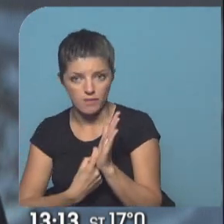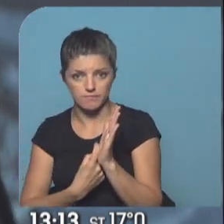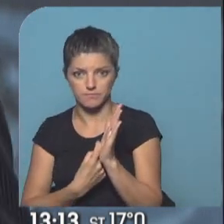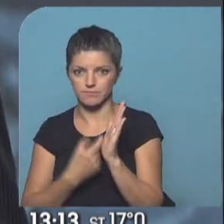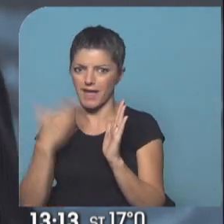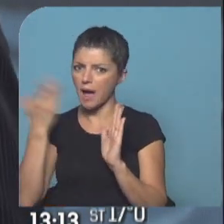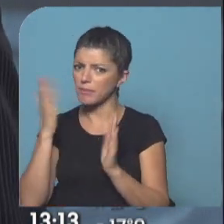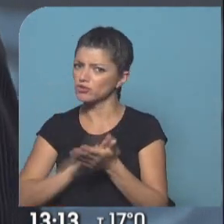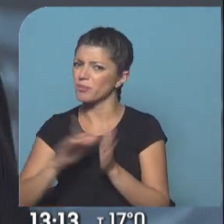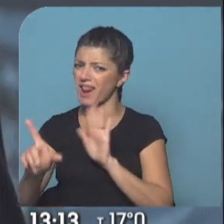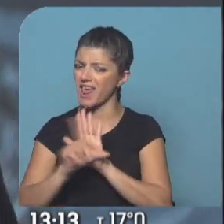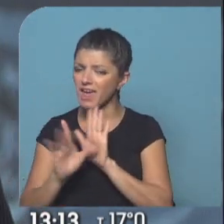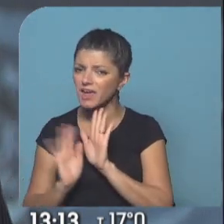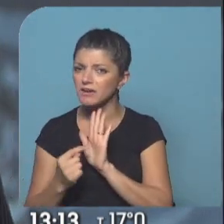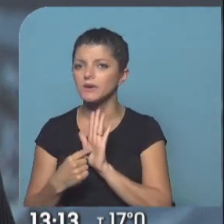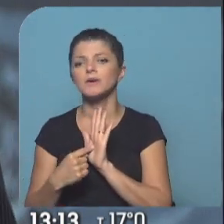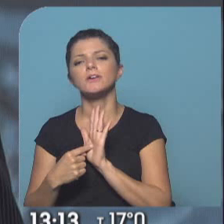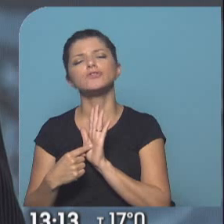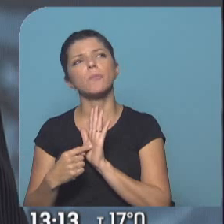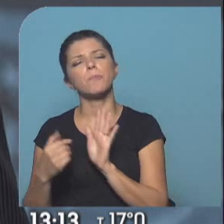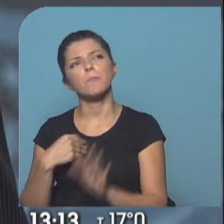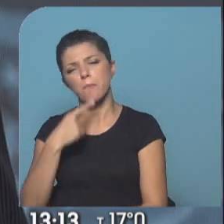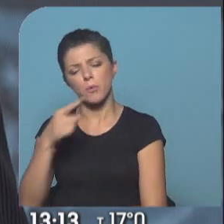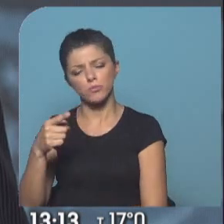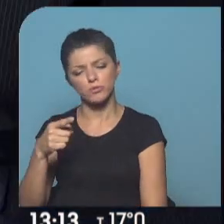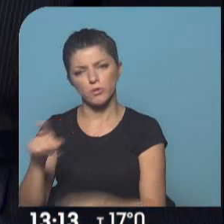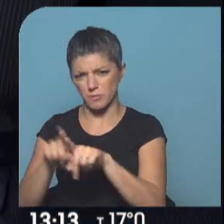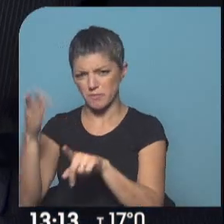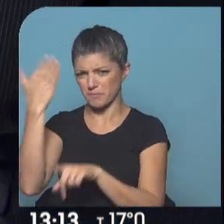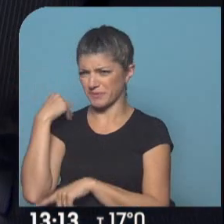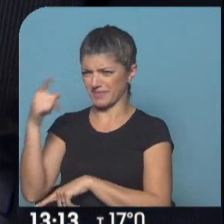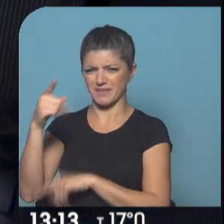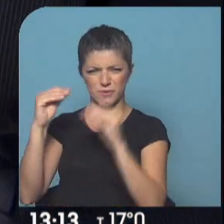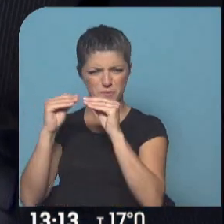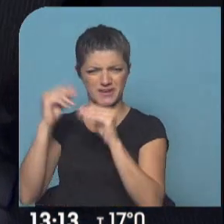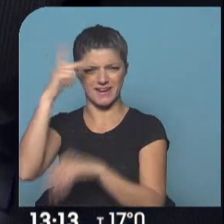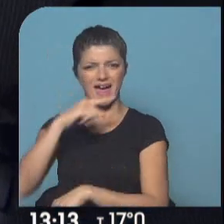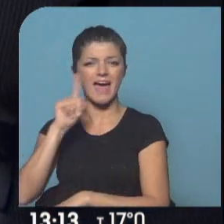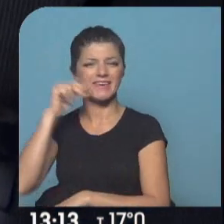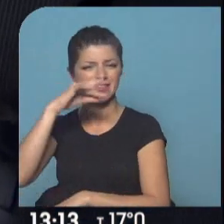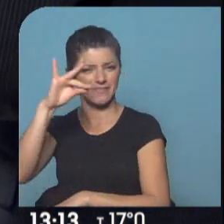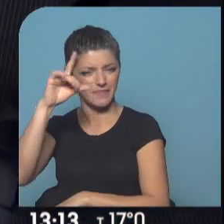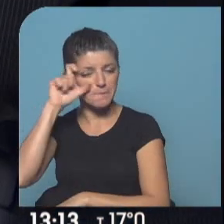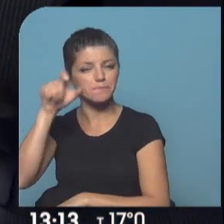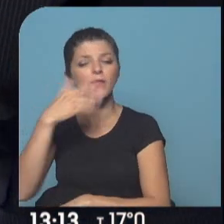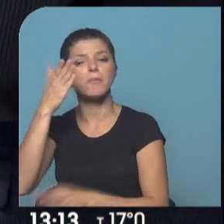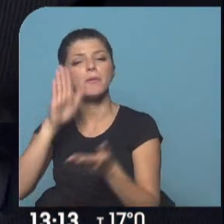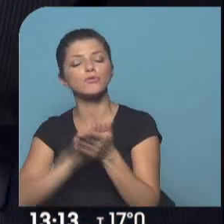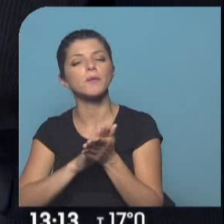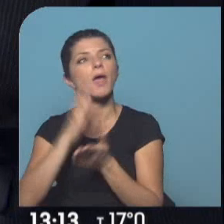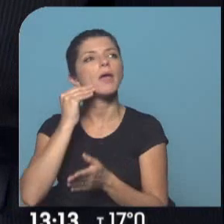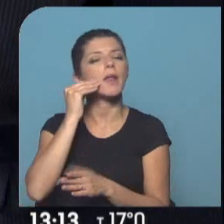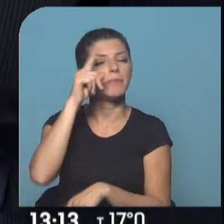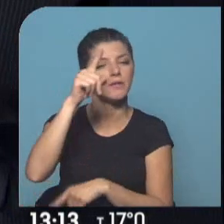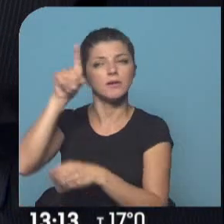aquí. Y mi pregunta apunta un poco a lo que le decía a India al comienzo de la entrevista. India hablaba del Brexit. ¿Esto se